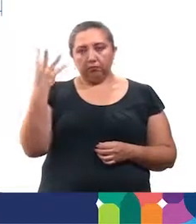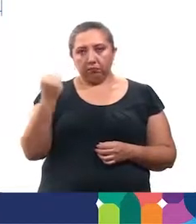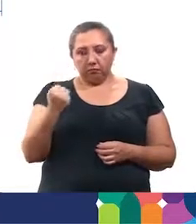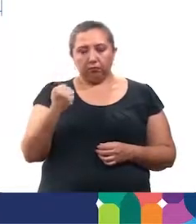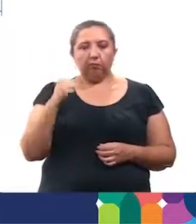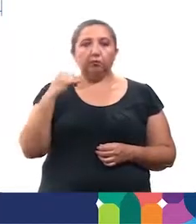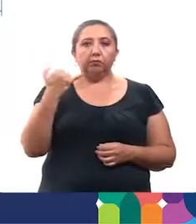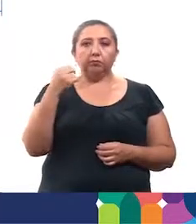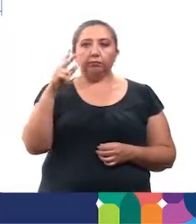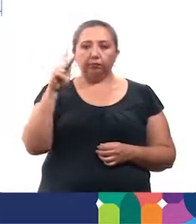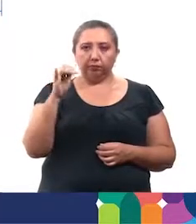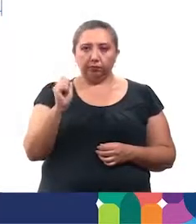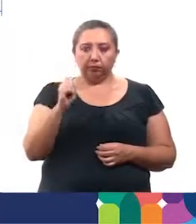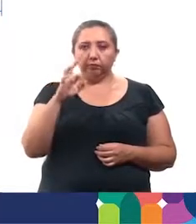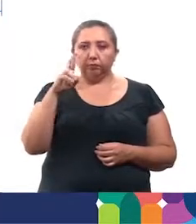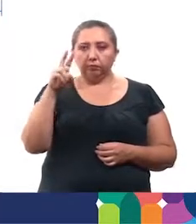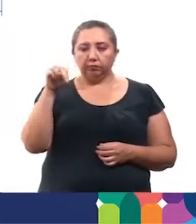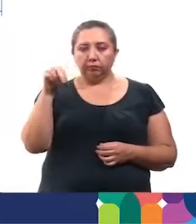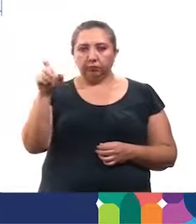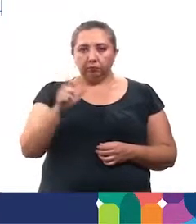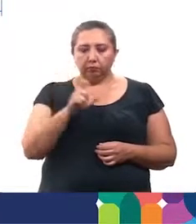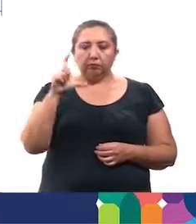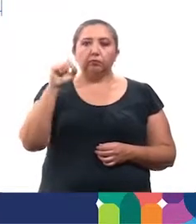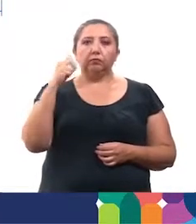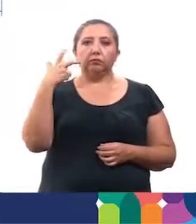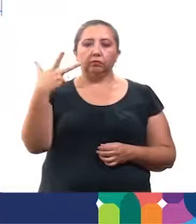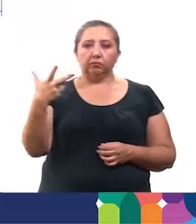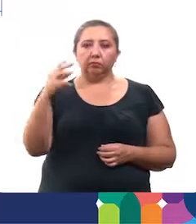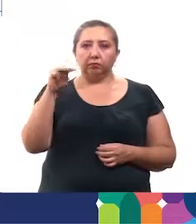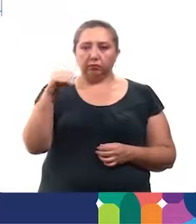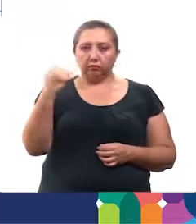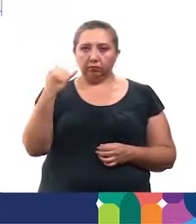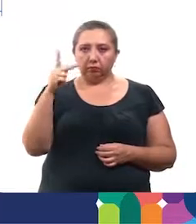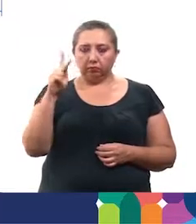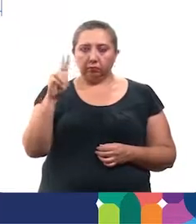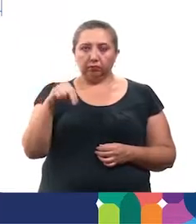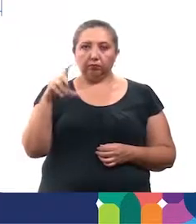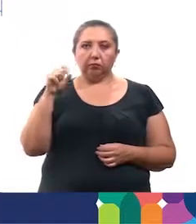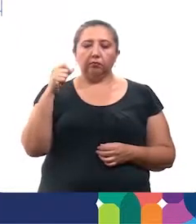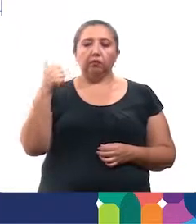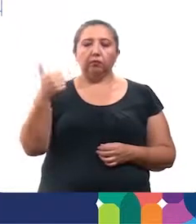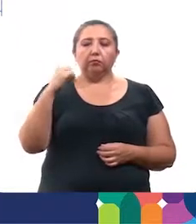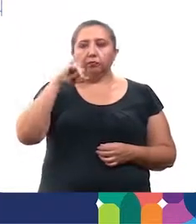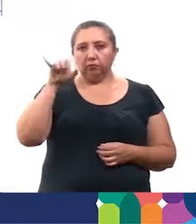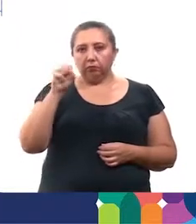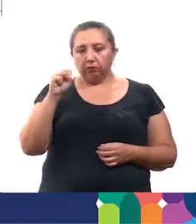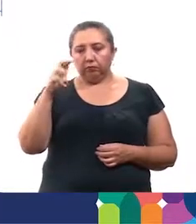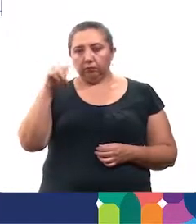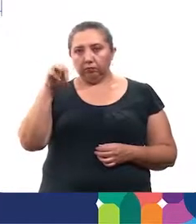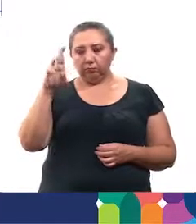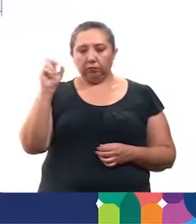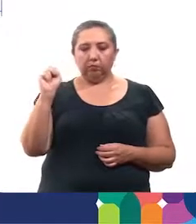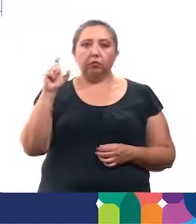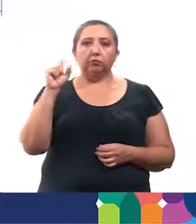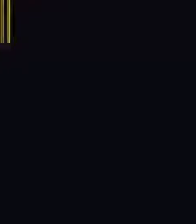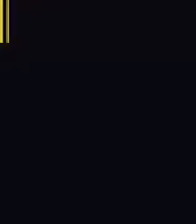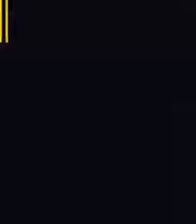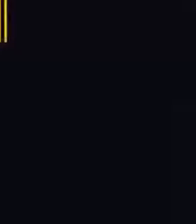29, Yucalpetén y Cordemex 28, Mayapán 26, Jesús Carranza y Miraflores